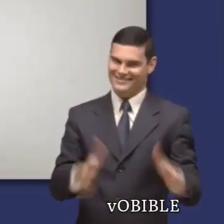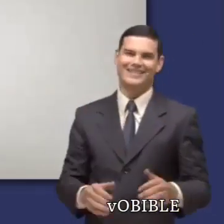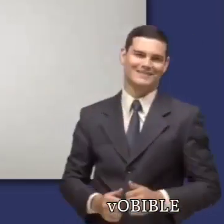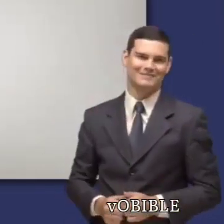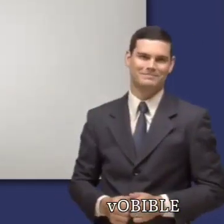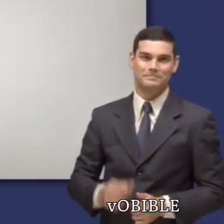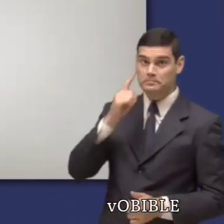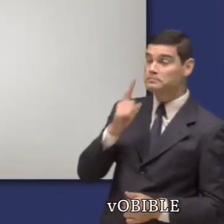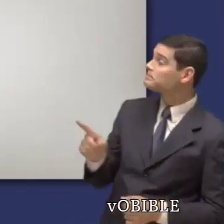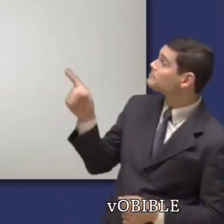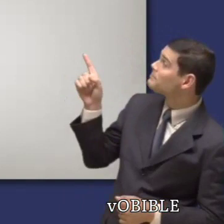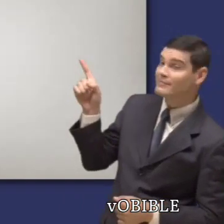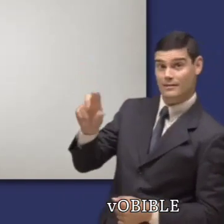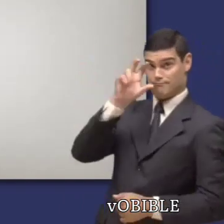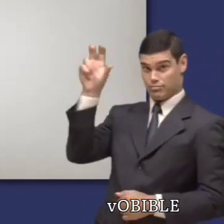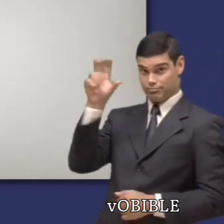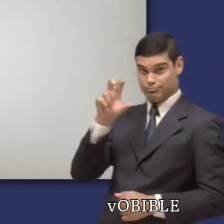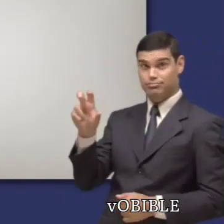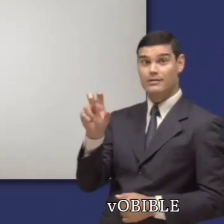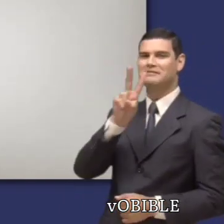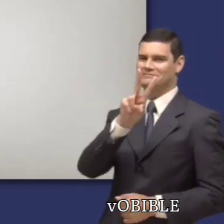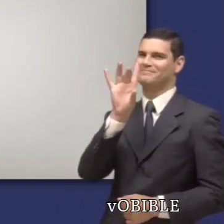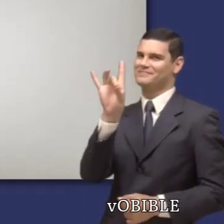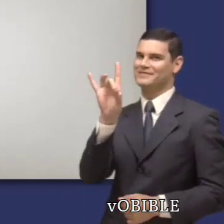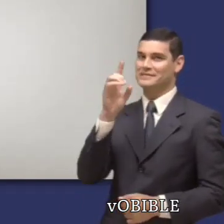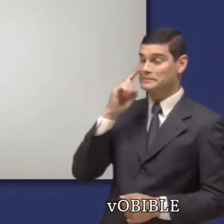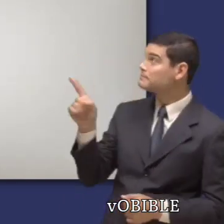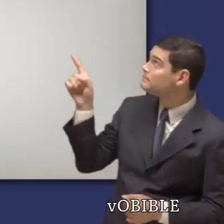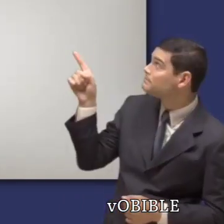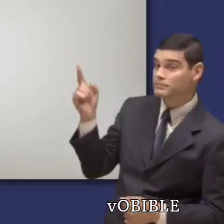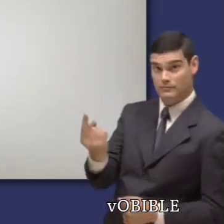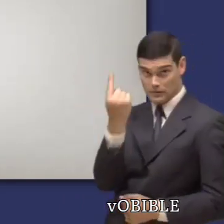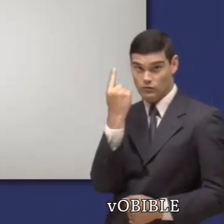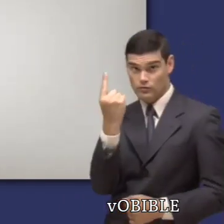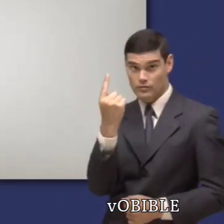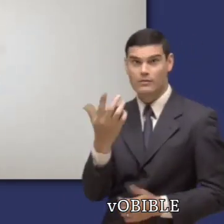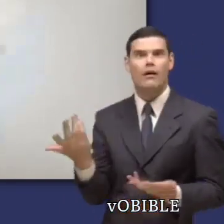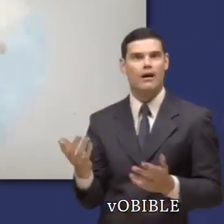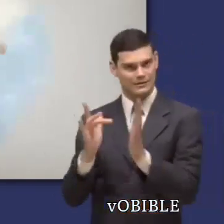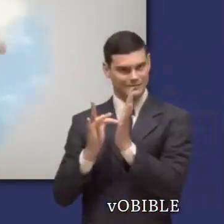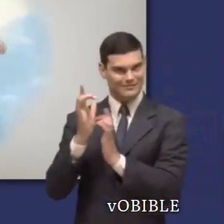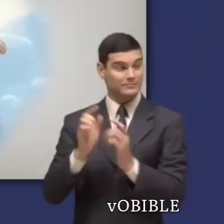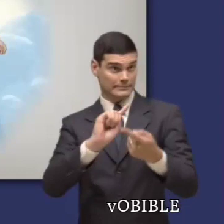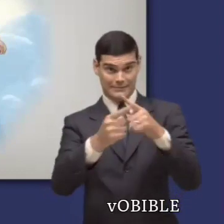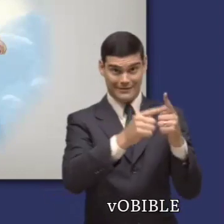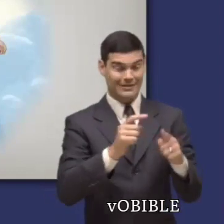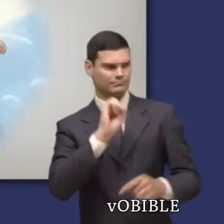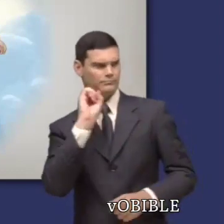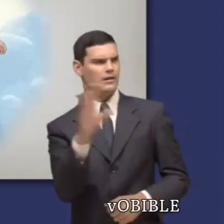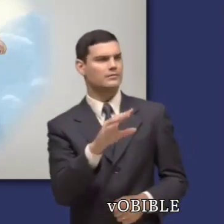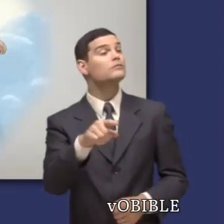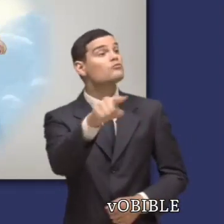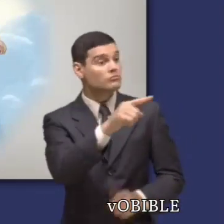Hechos de Apóstoles tiene 28 capítulos. En el capítulo 1, Jesús les dice a sus discípulos